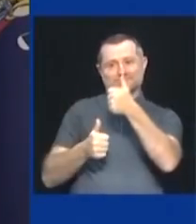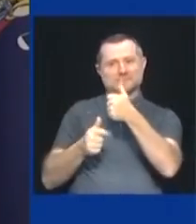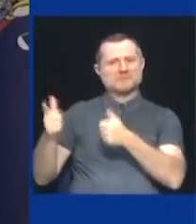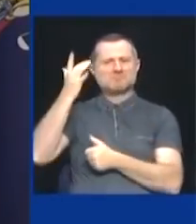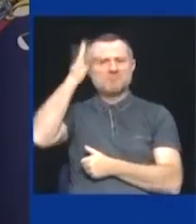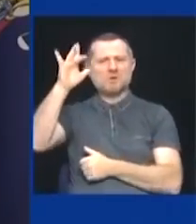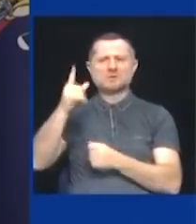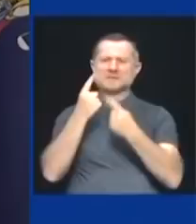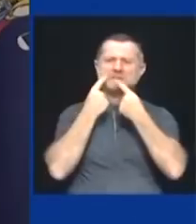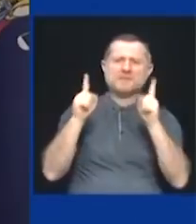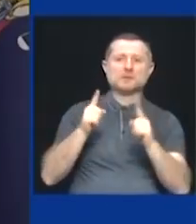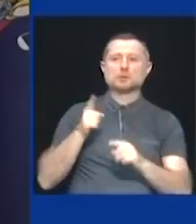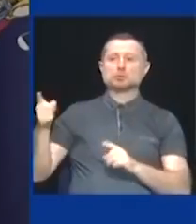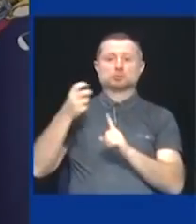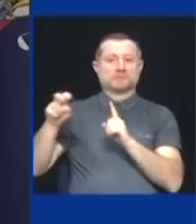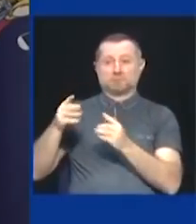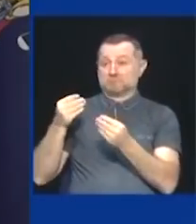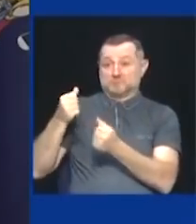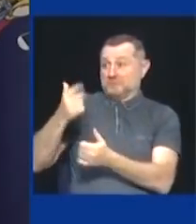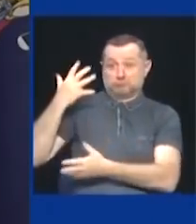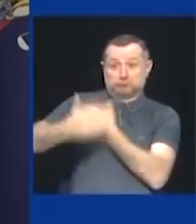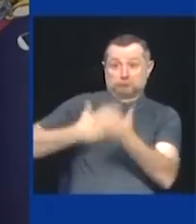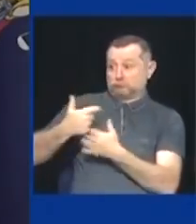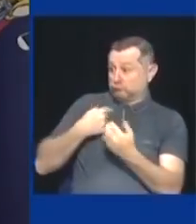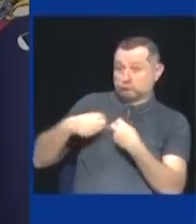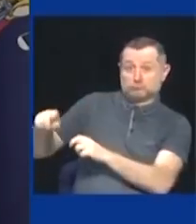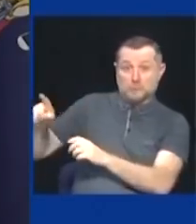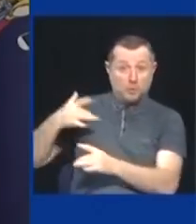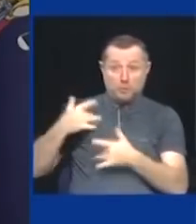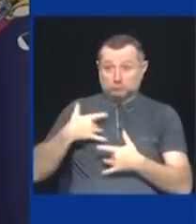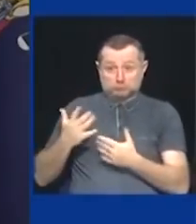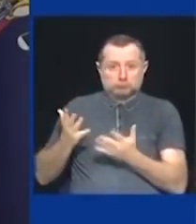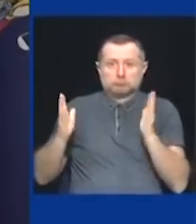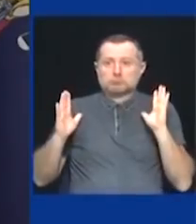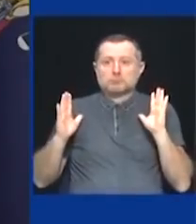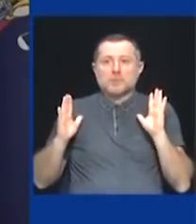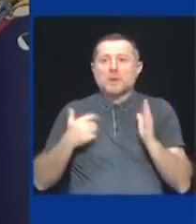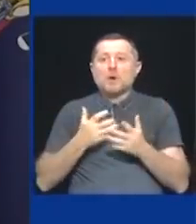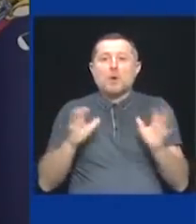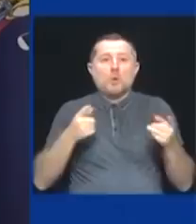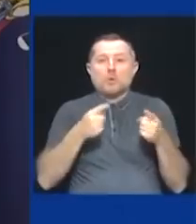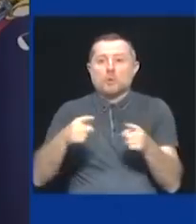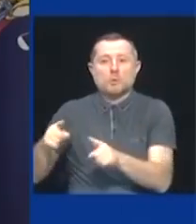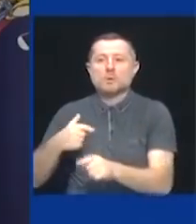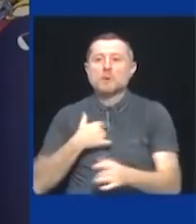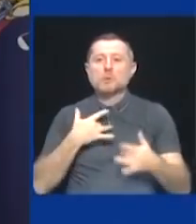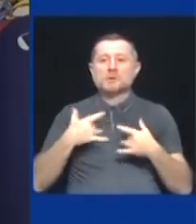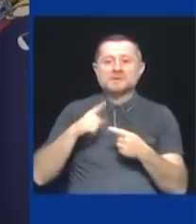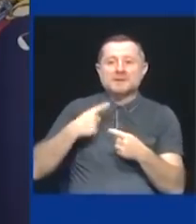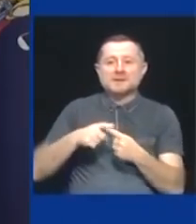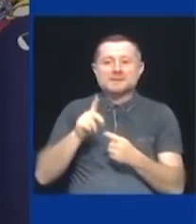fueron recogidas por un informe presentado por la Fiscalía General la semana pasada y aseguró el político que asume